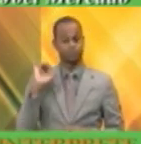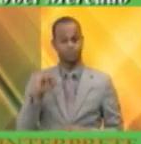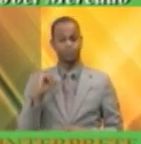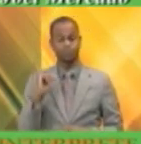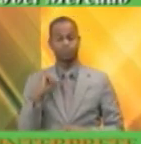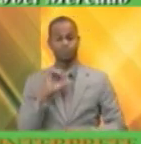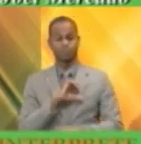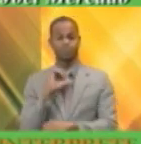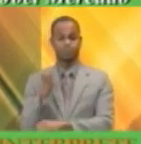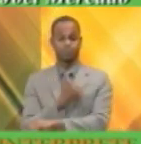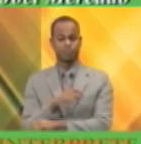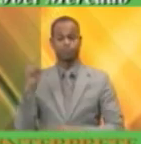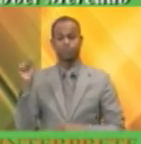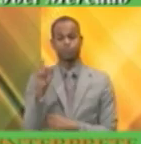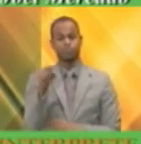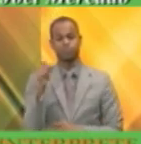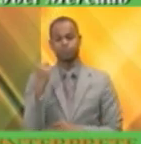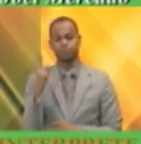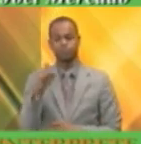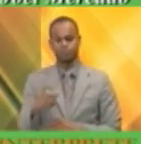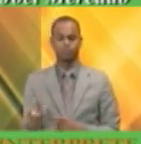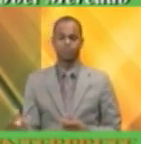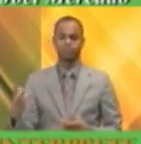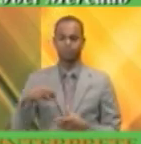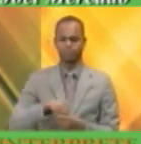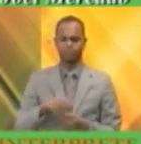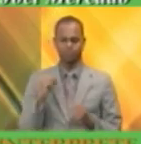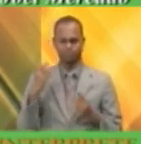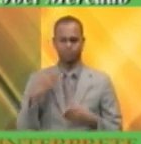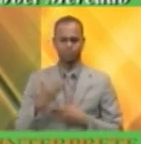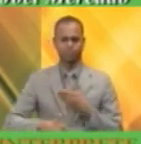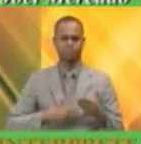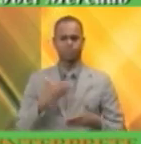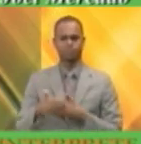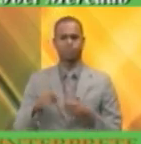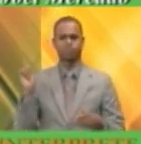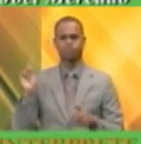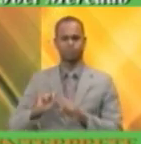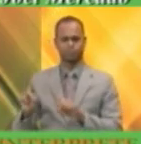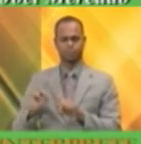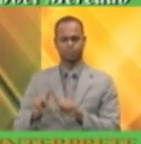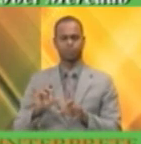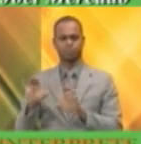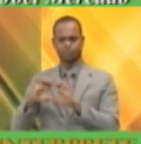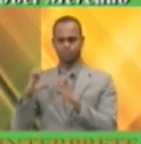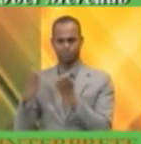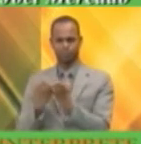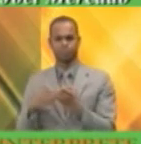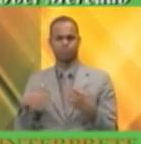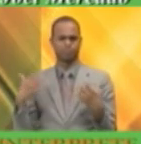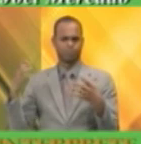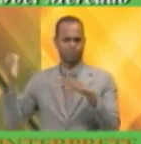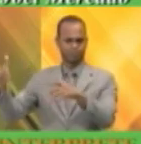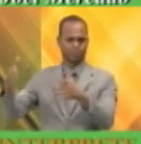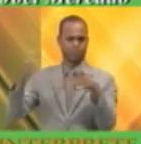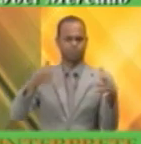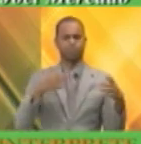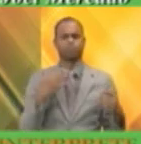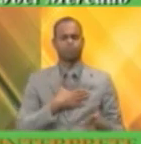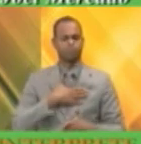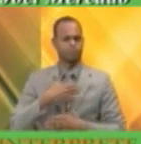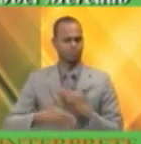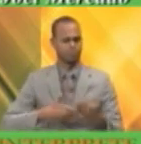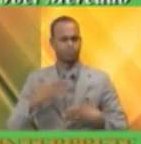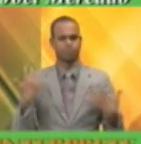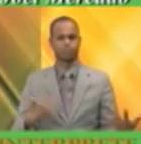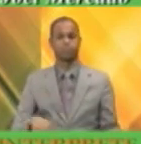deben entender que deben incluirnos. Hay mucha solidaridad entre los diferentes... Sí, bastante, enorme, una bastante. Solidaridad